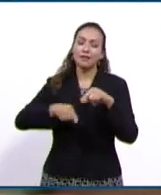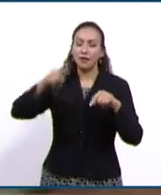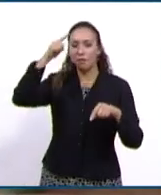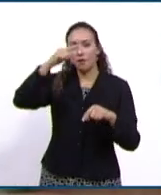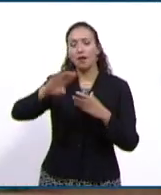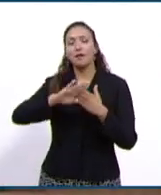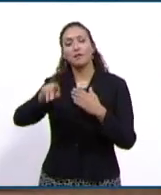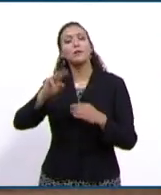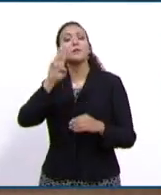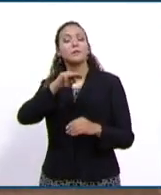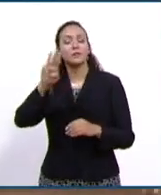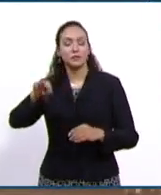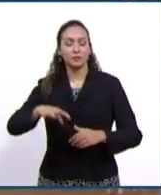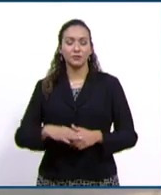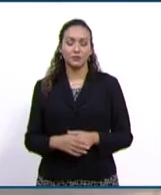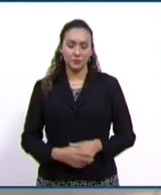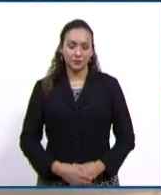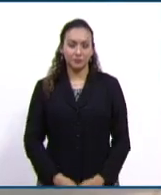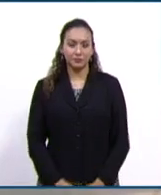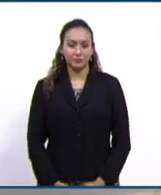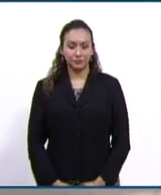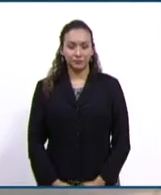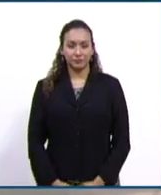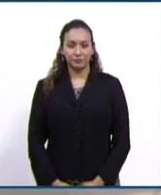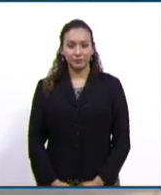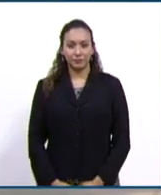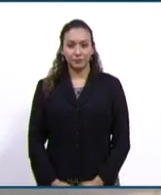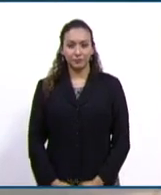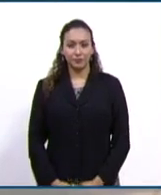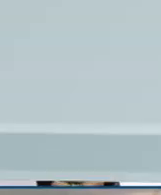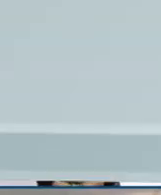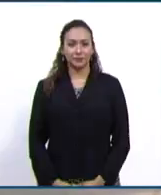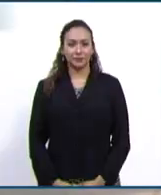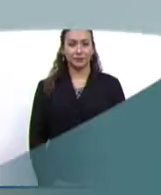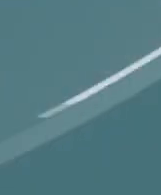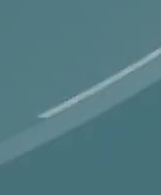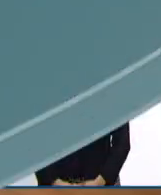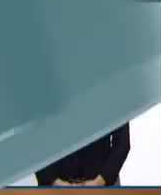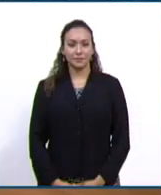el canal del Poder Judicial de la Federación, Mario López Peña.